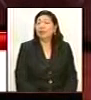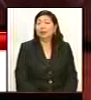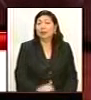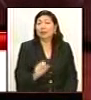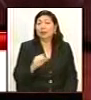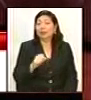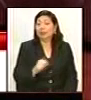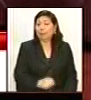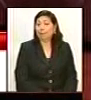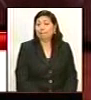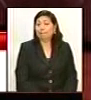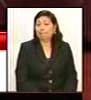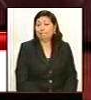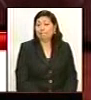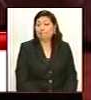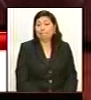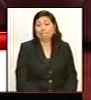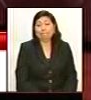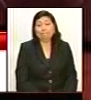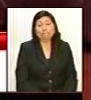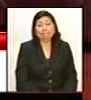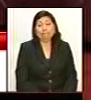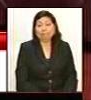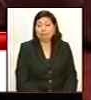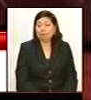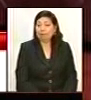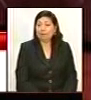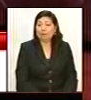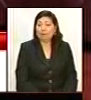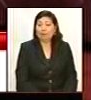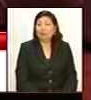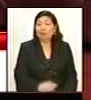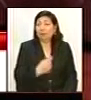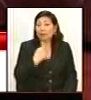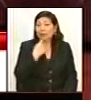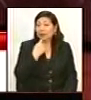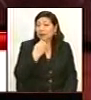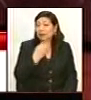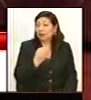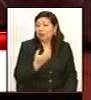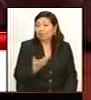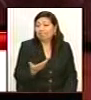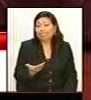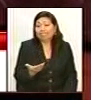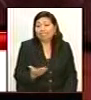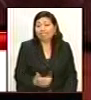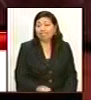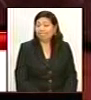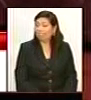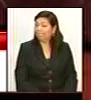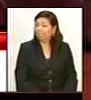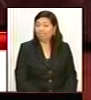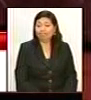supuesto. Bueno, la verdad es que